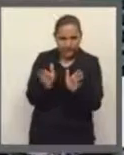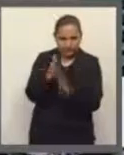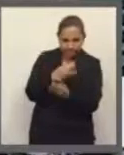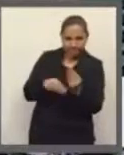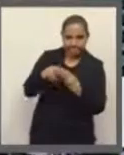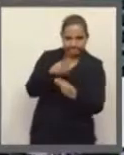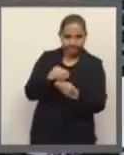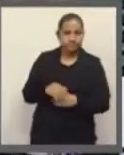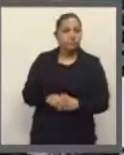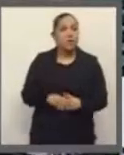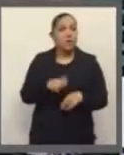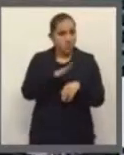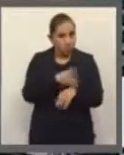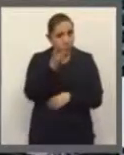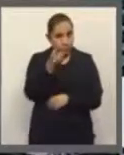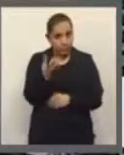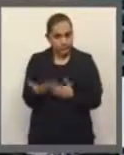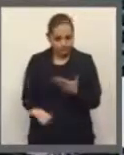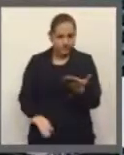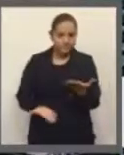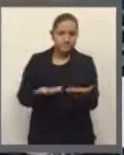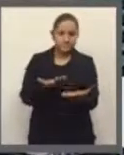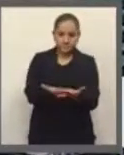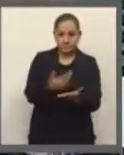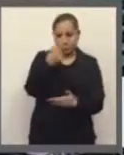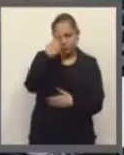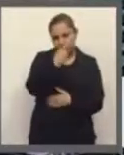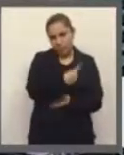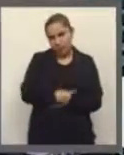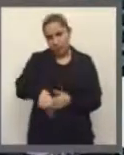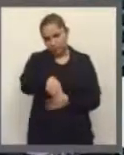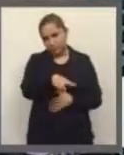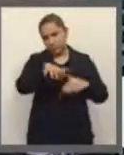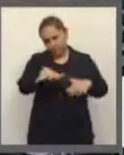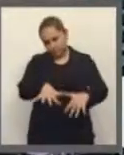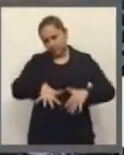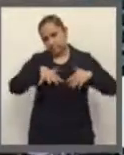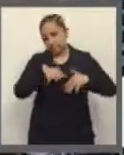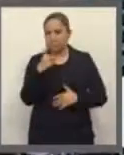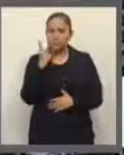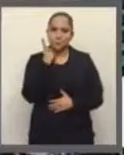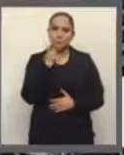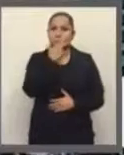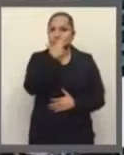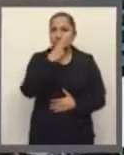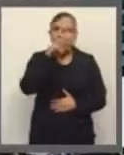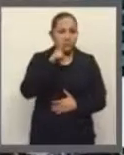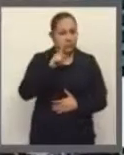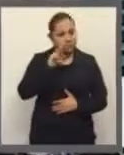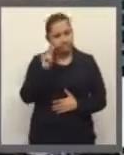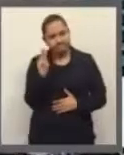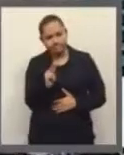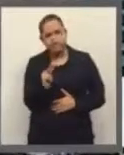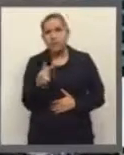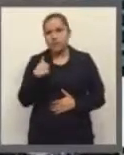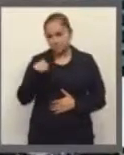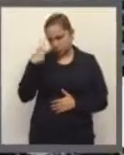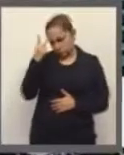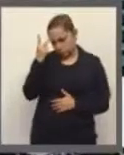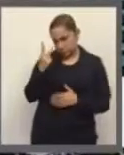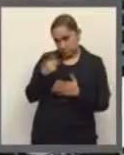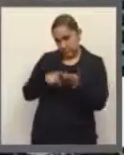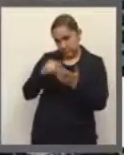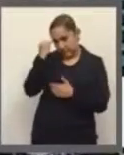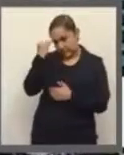presento a la consideración de esta honorable Asamblea este proyecto para reformar los